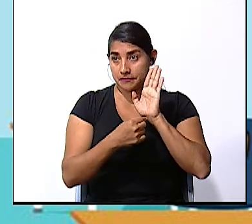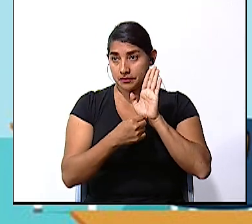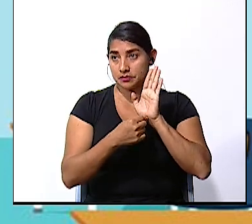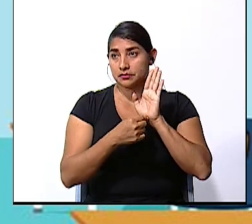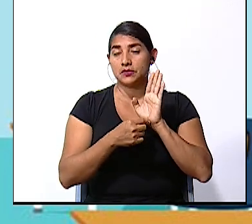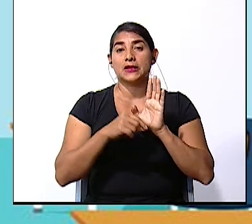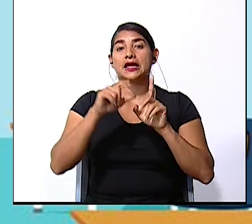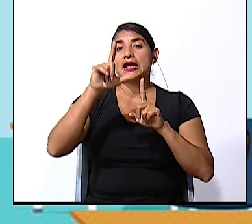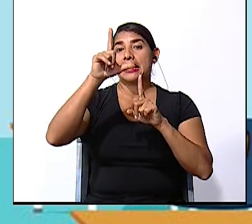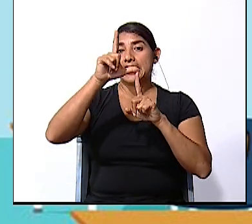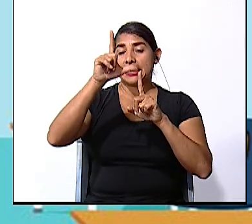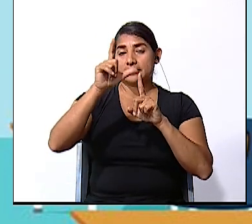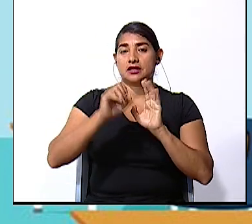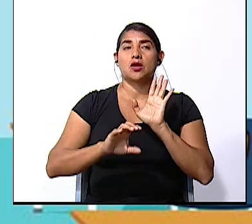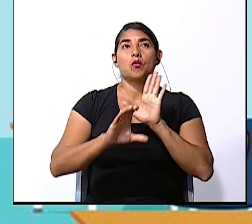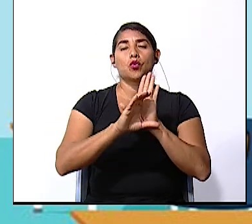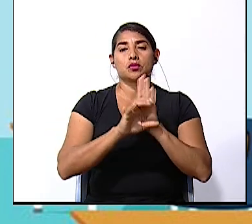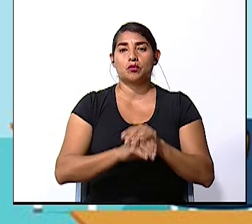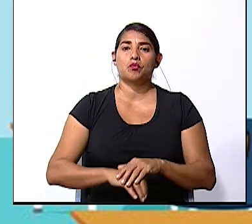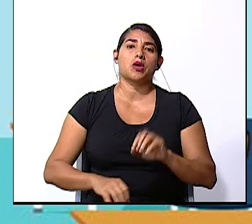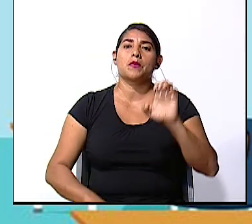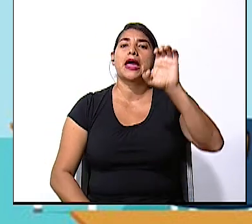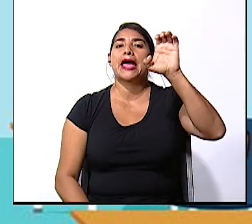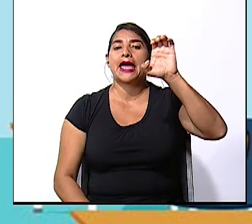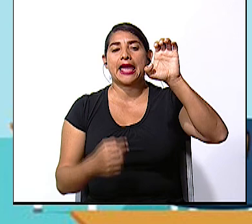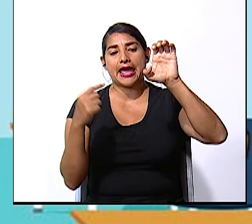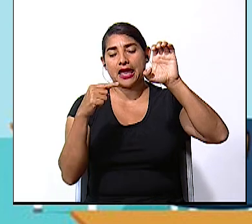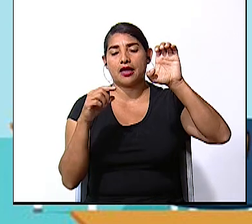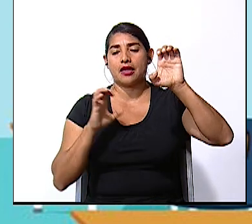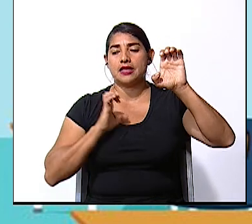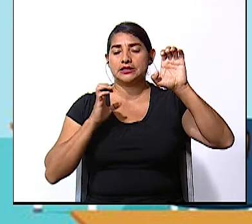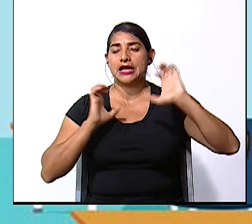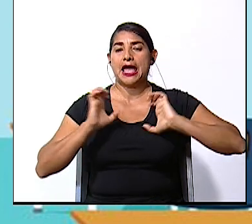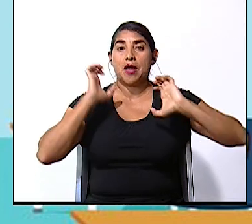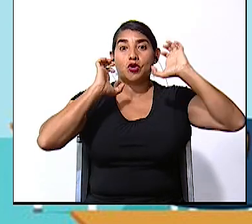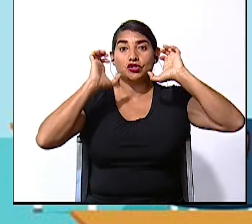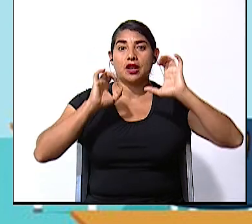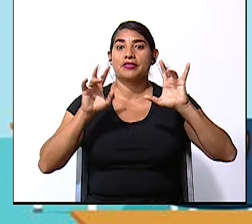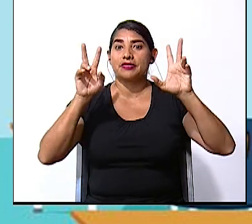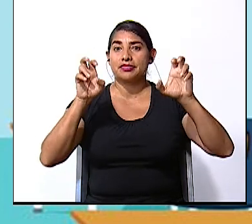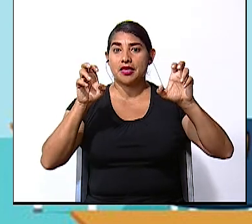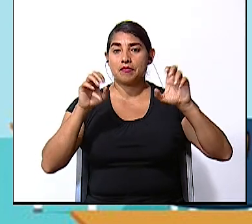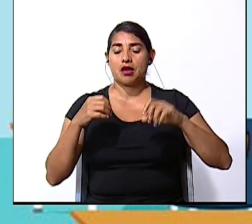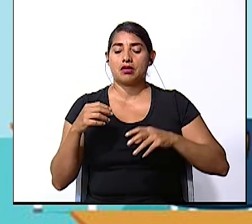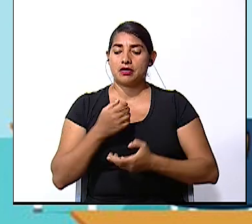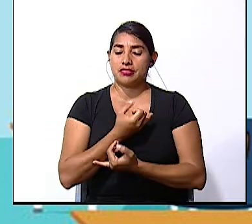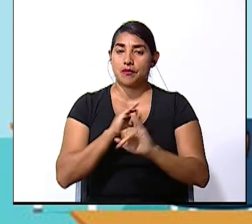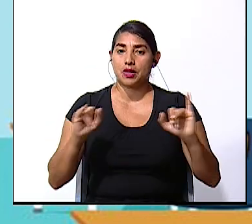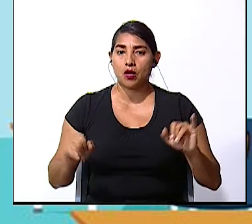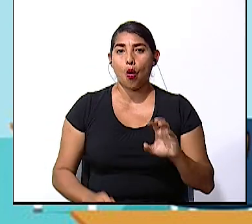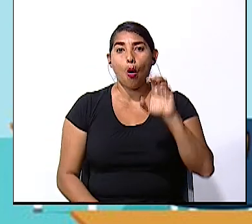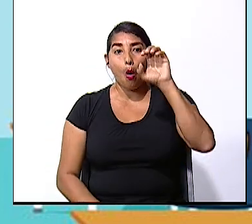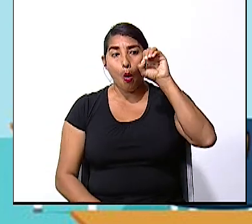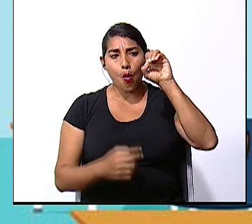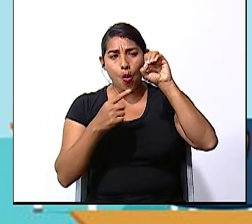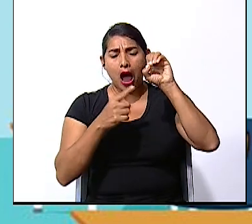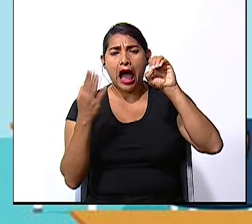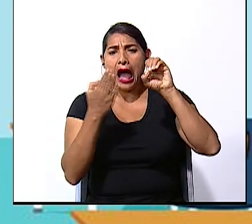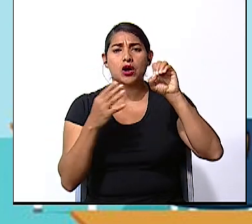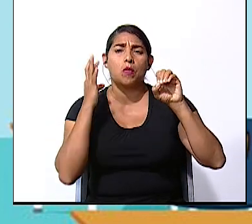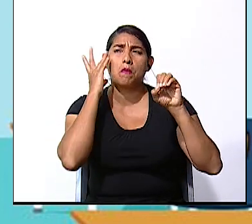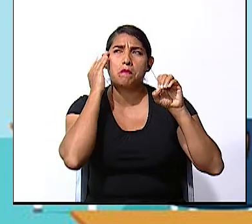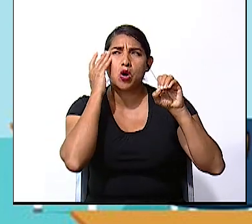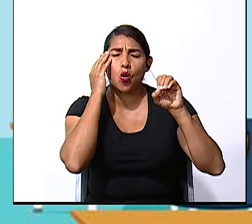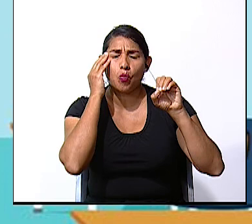sea, la E, algo emocionante que nos quedó sobre la independencia. La O, algo preocupante que